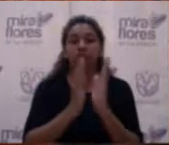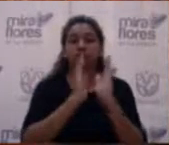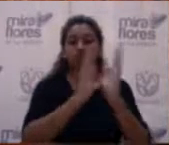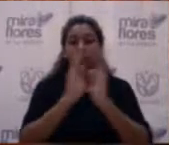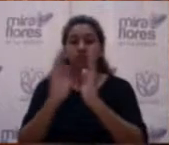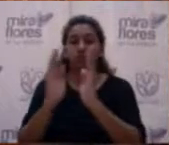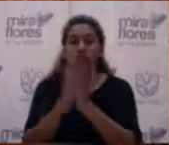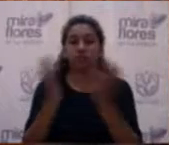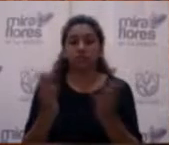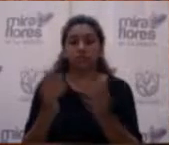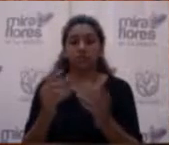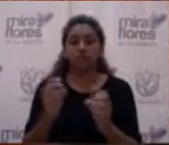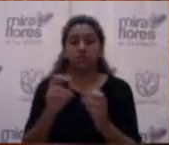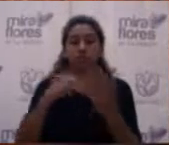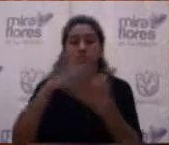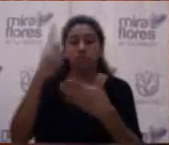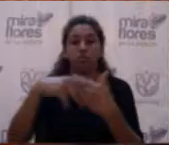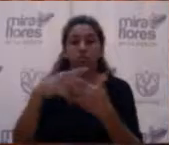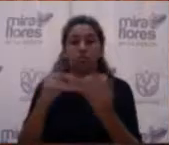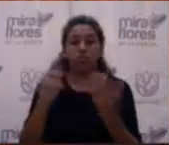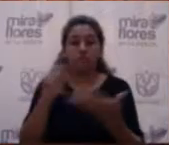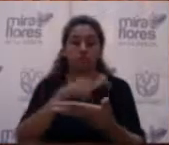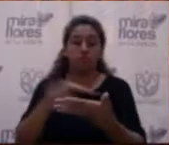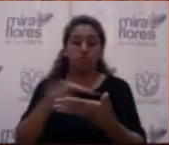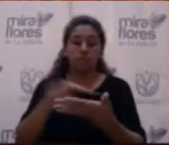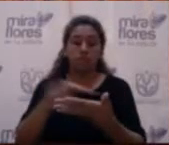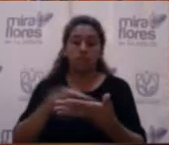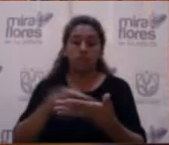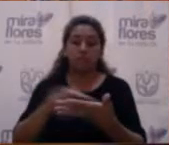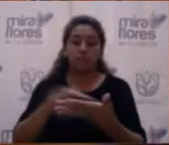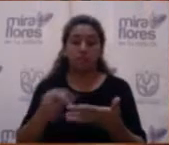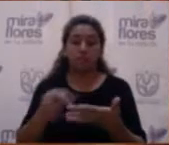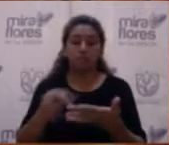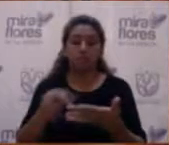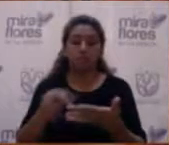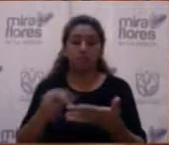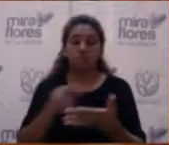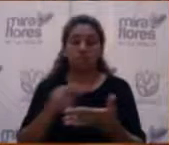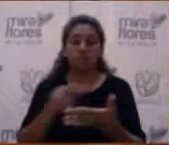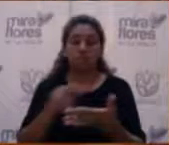municipales y programas de lectura implementados en la entidad.